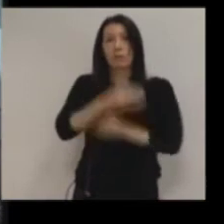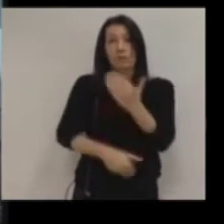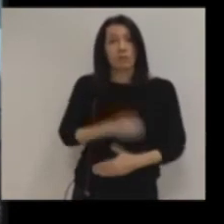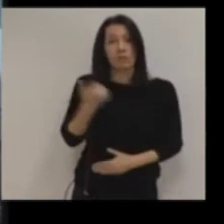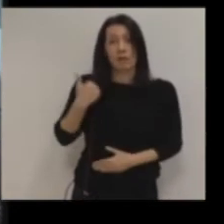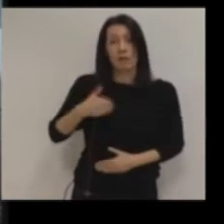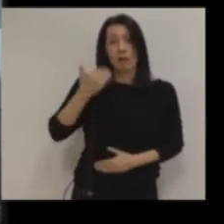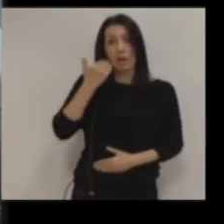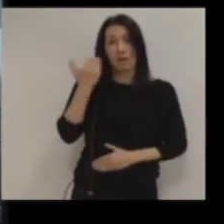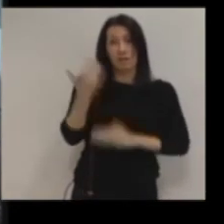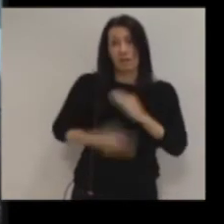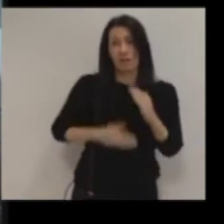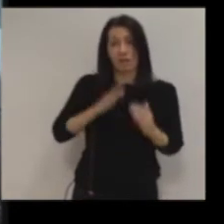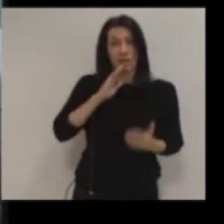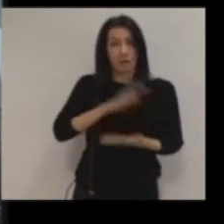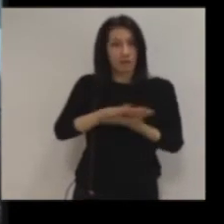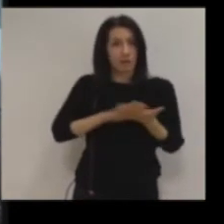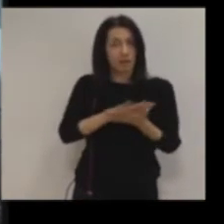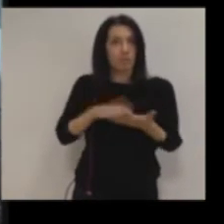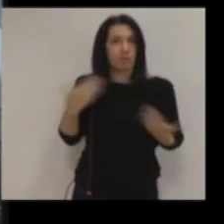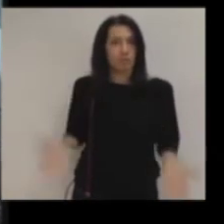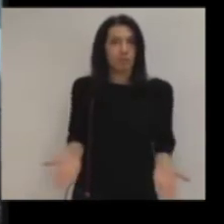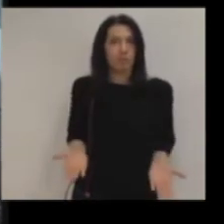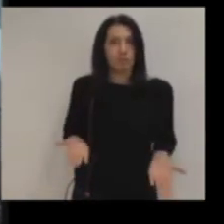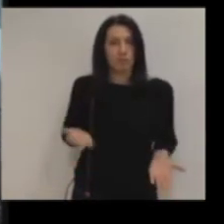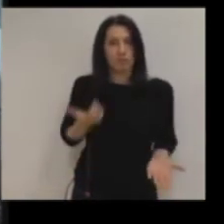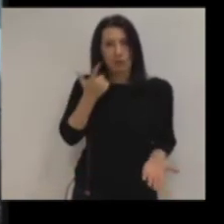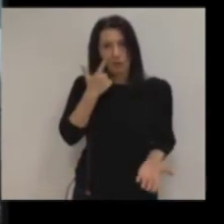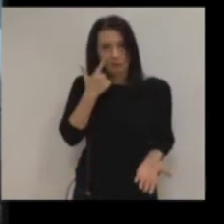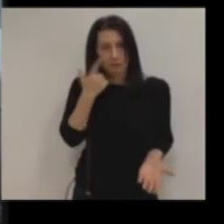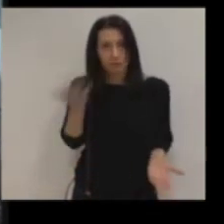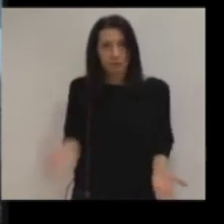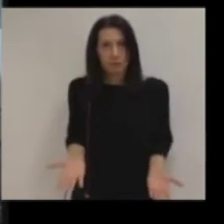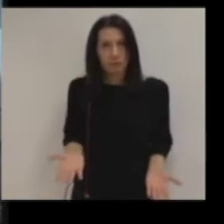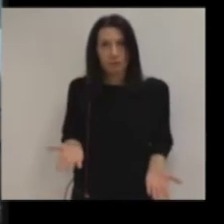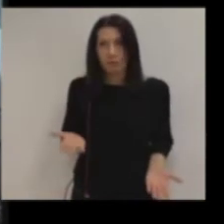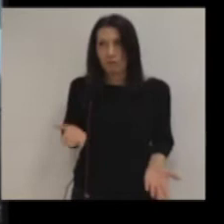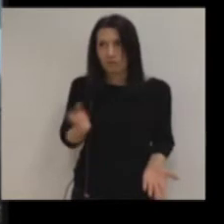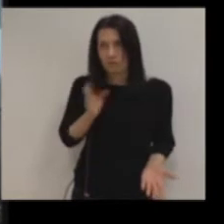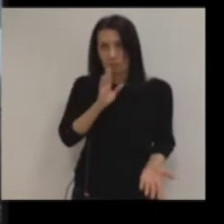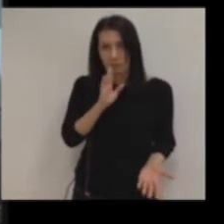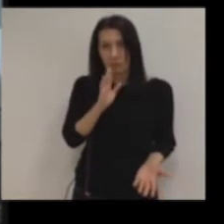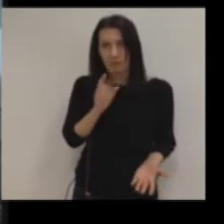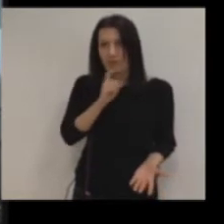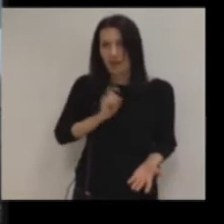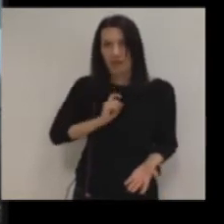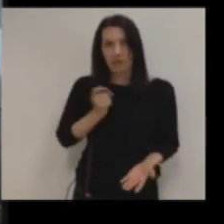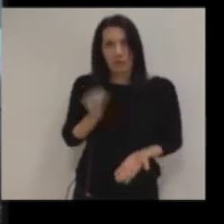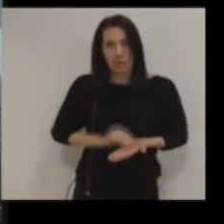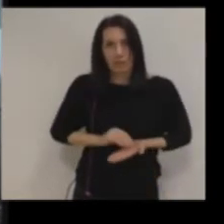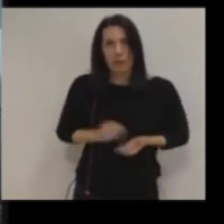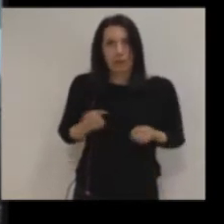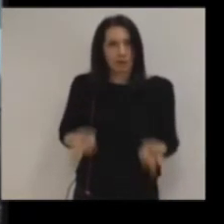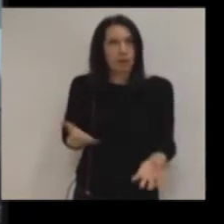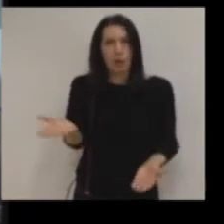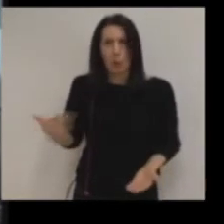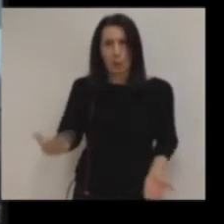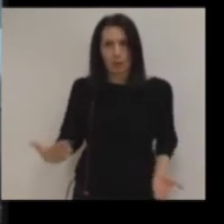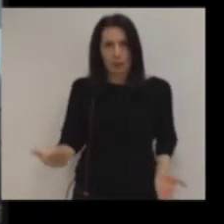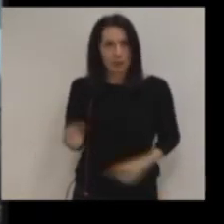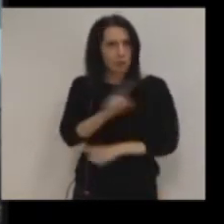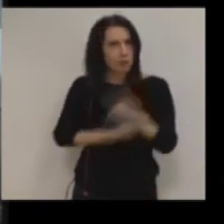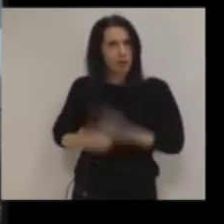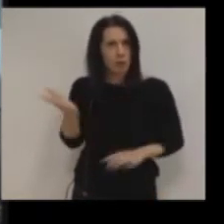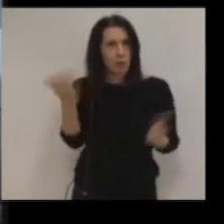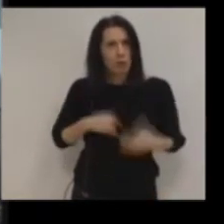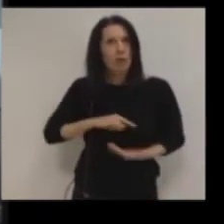caducidad del procedimiento. Claro, y dices tú, a ver, lo dicho, avísame varias veces, hombre, que no pasa nada, no, con